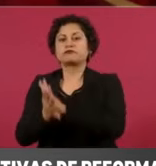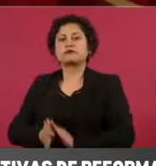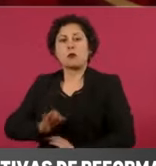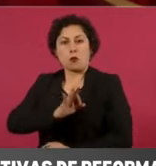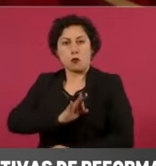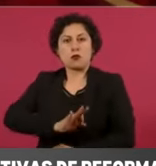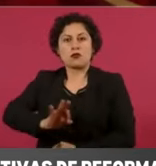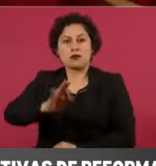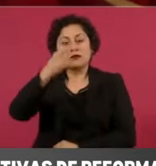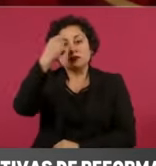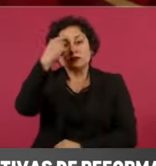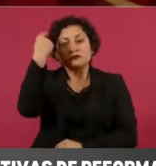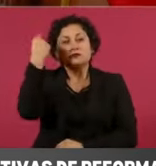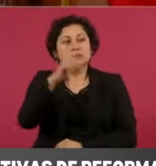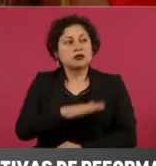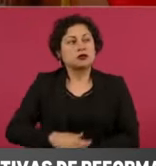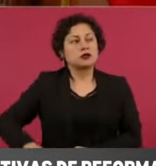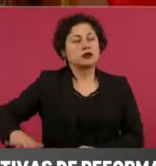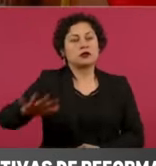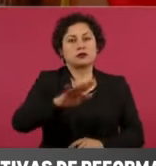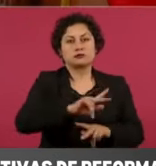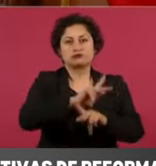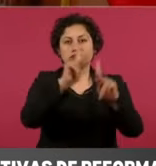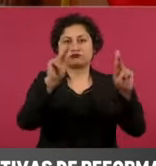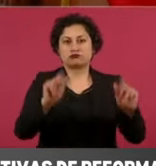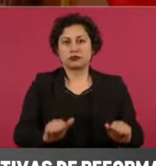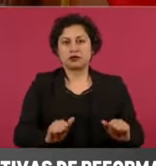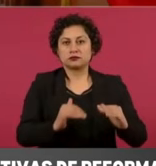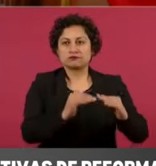ahora es justo y necesario,